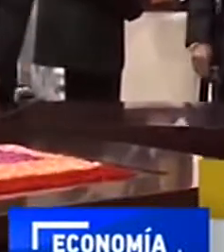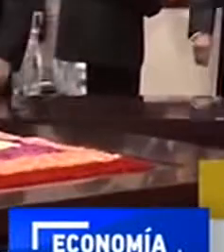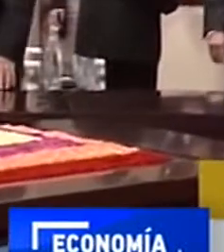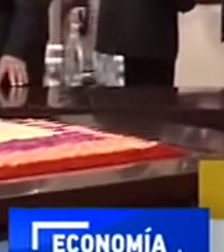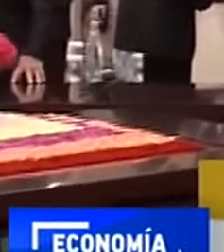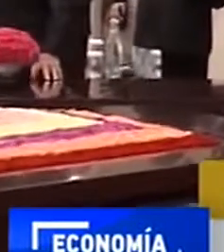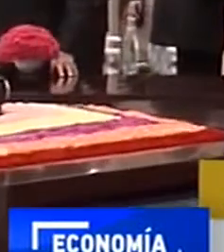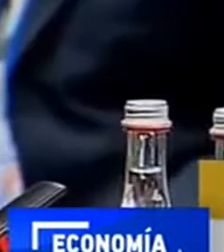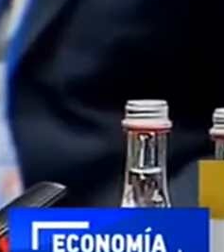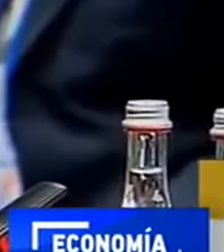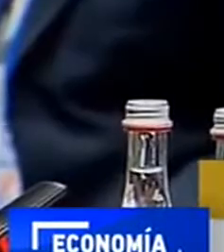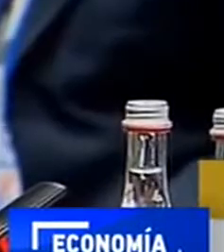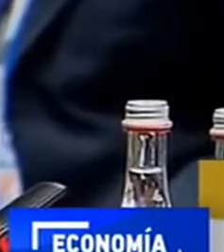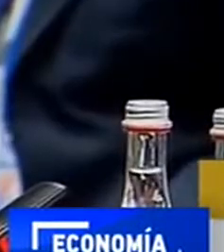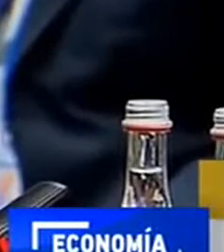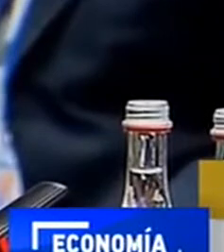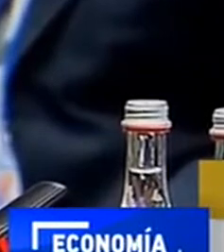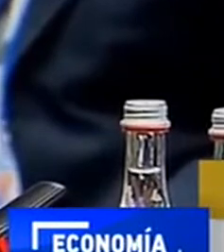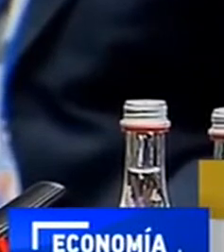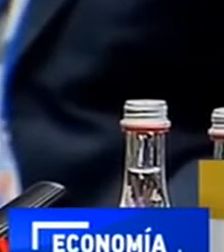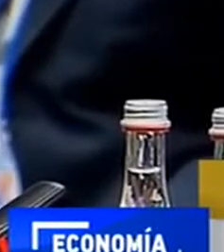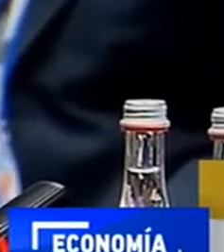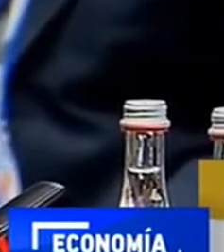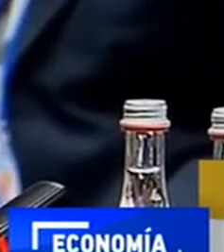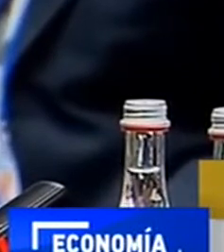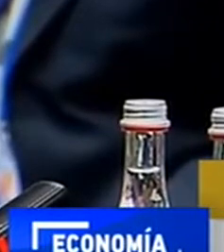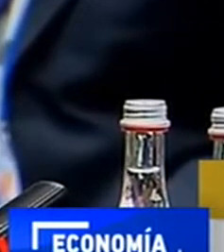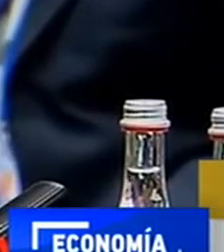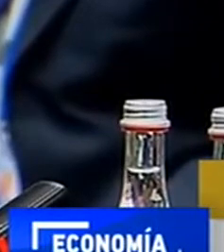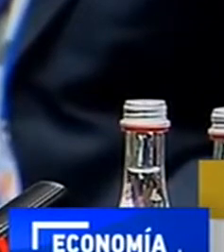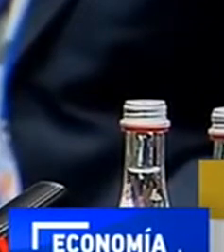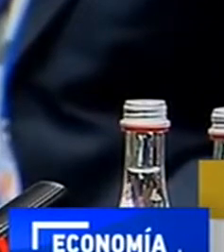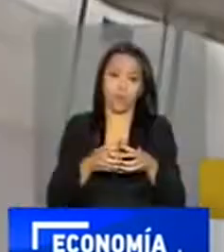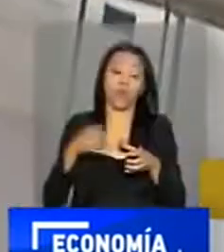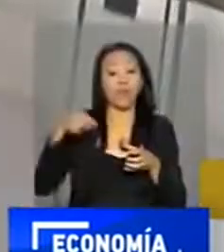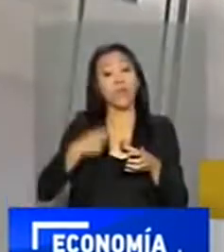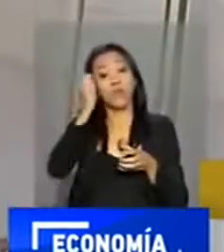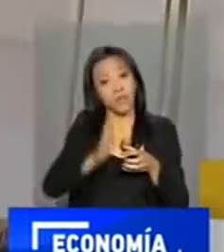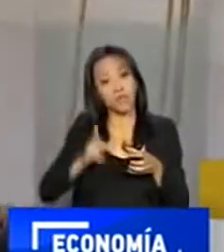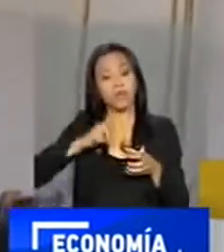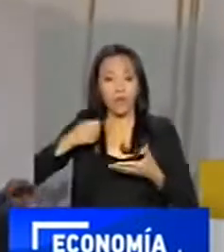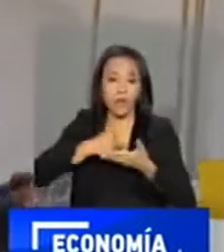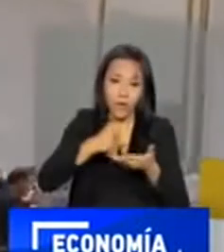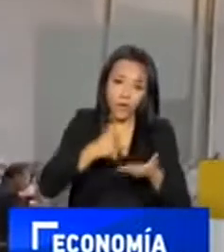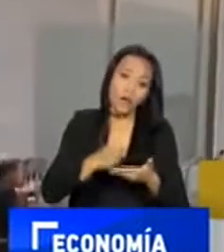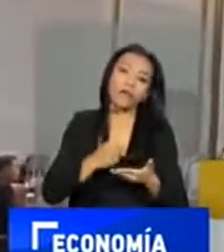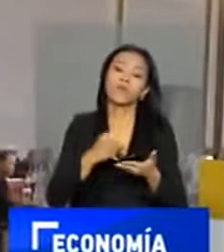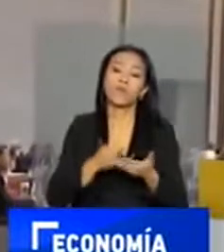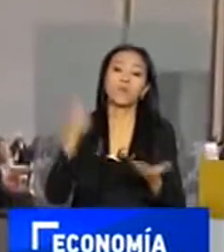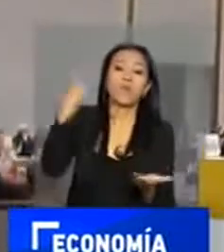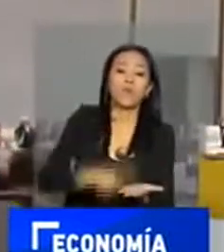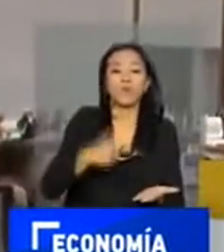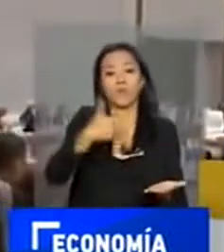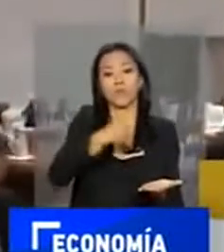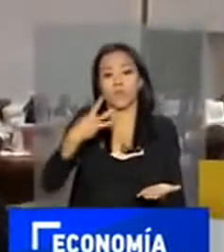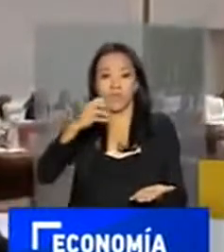del año pasado en la reunión de 2016 en goa india su presencia había generado incertidumbre porque el proceso de